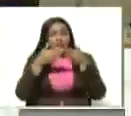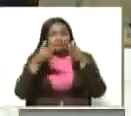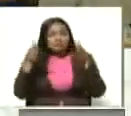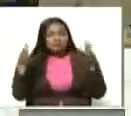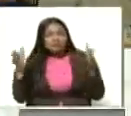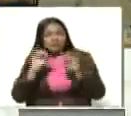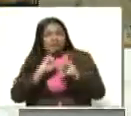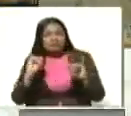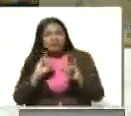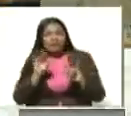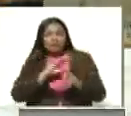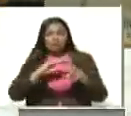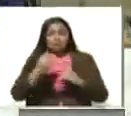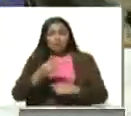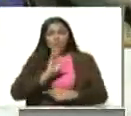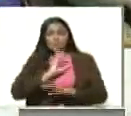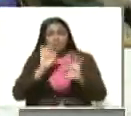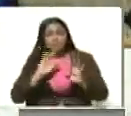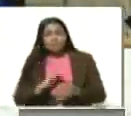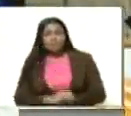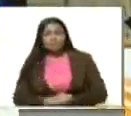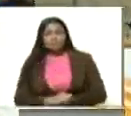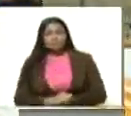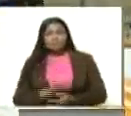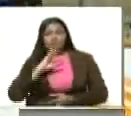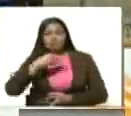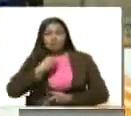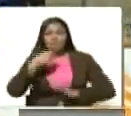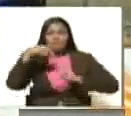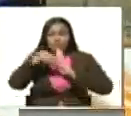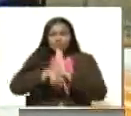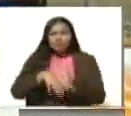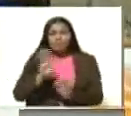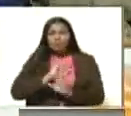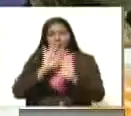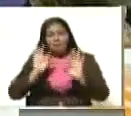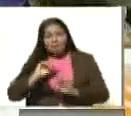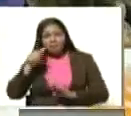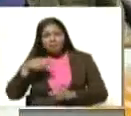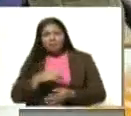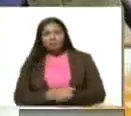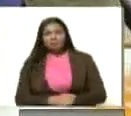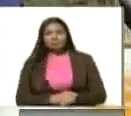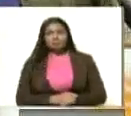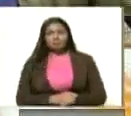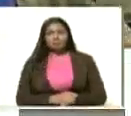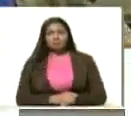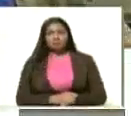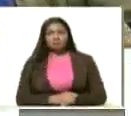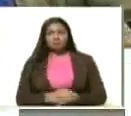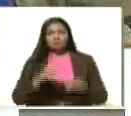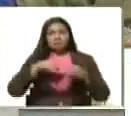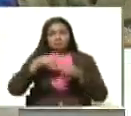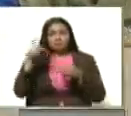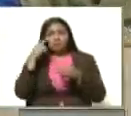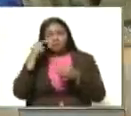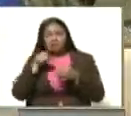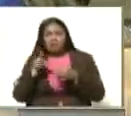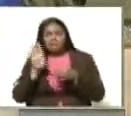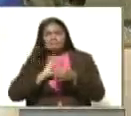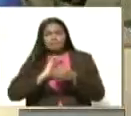estamos teniendo a nivel cultural, una transformación profunda, una transformación en la desconstrucción de una